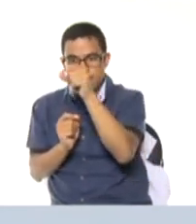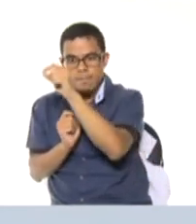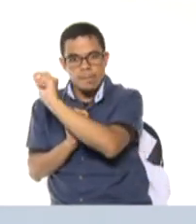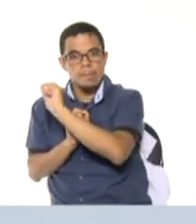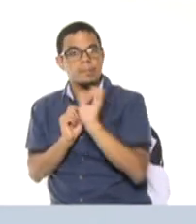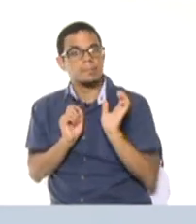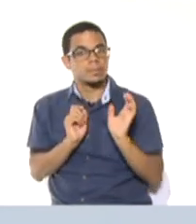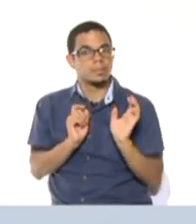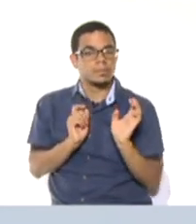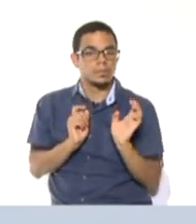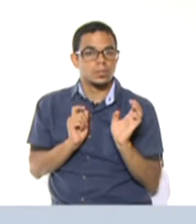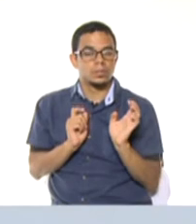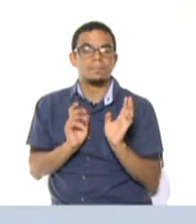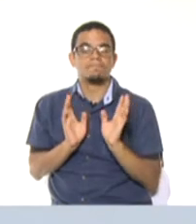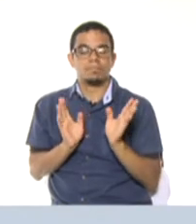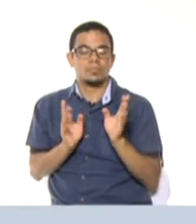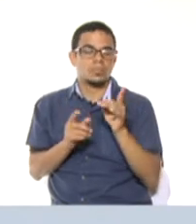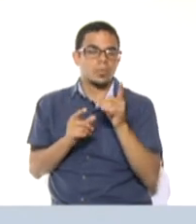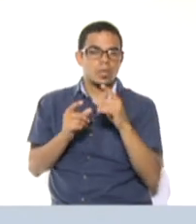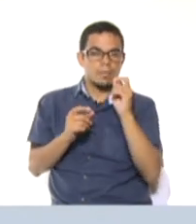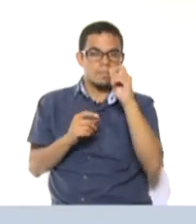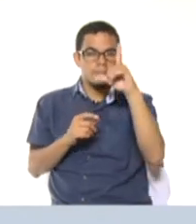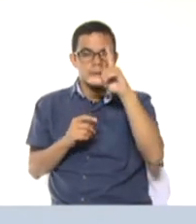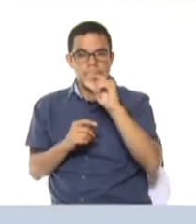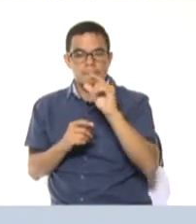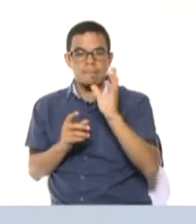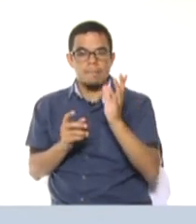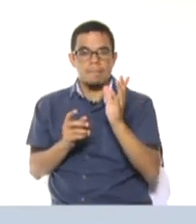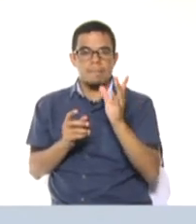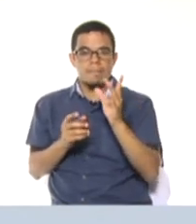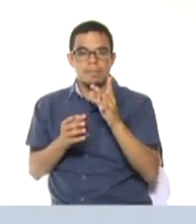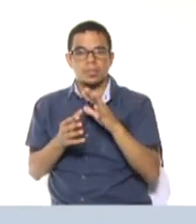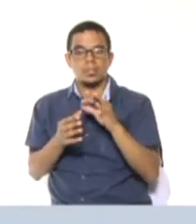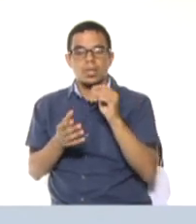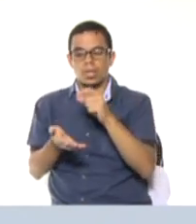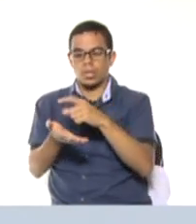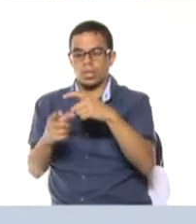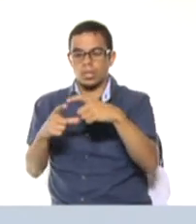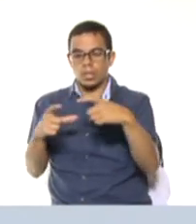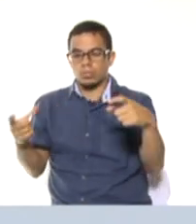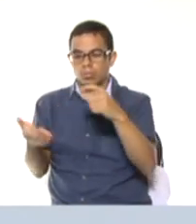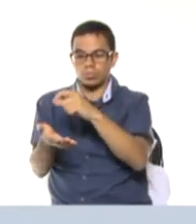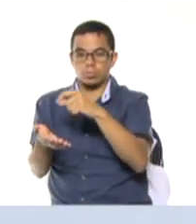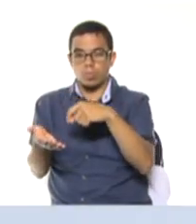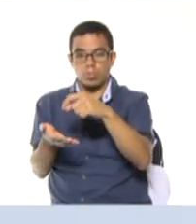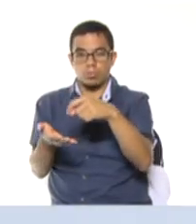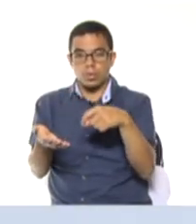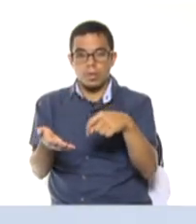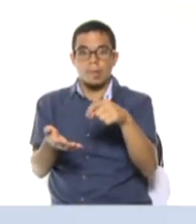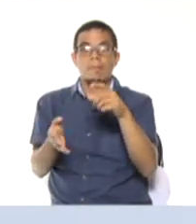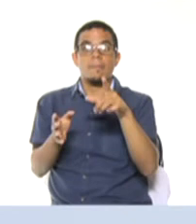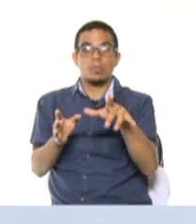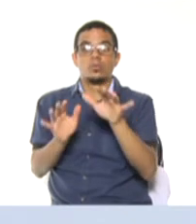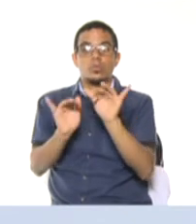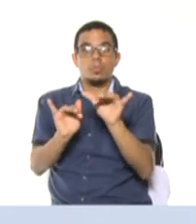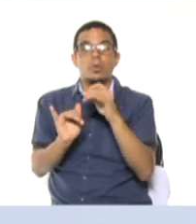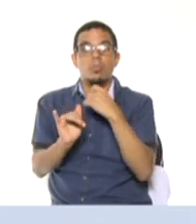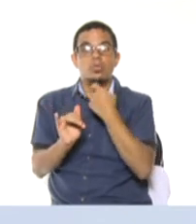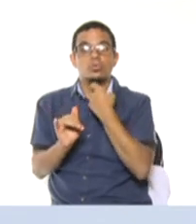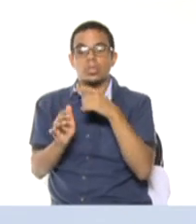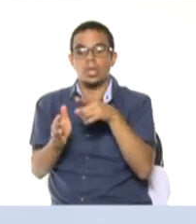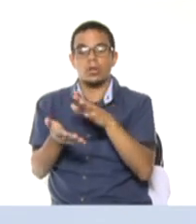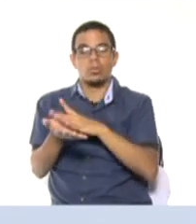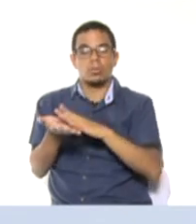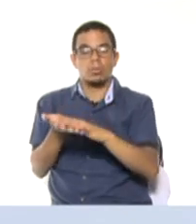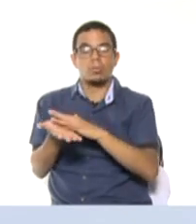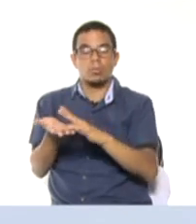cuenta cuando estamos realizando una escritura en nuestra regleta a través del código Braille.